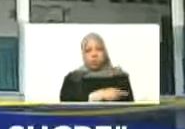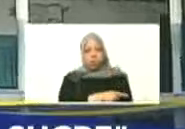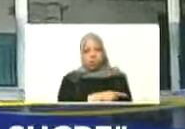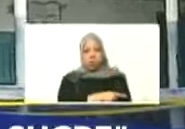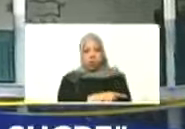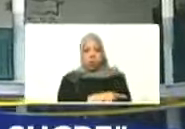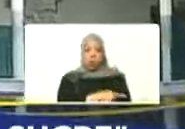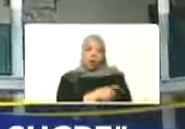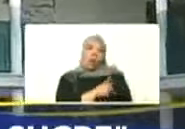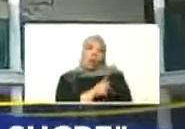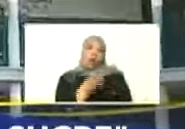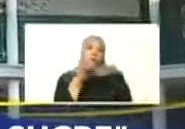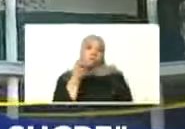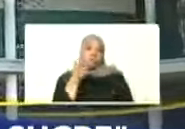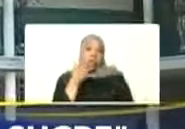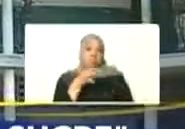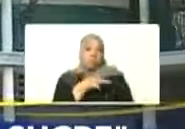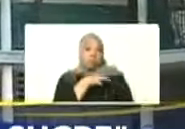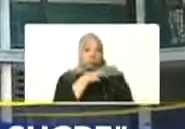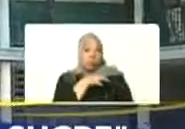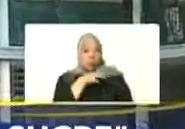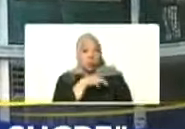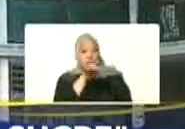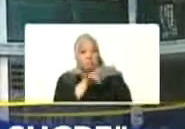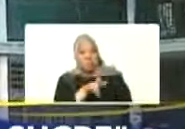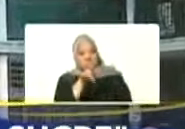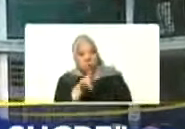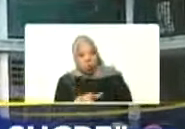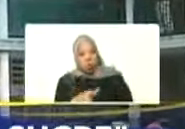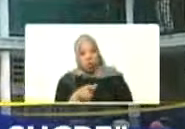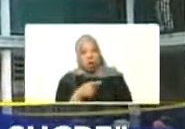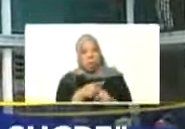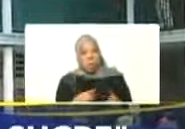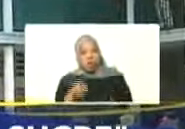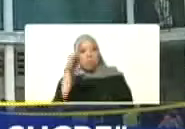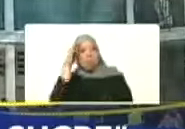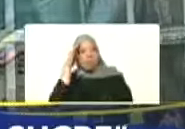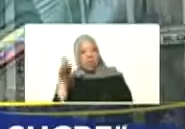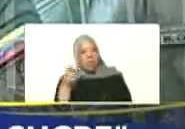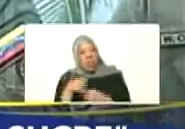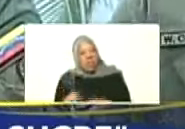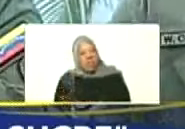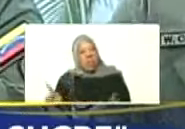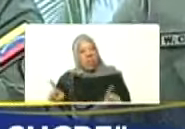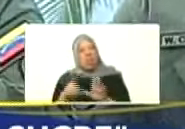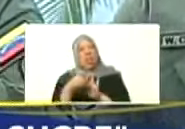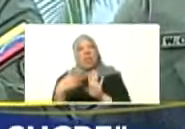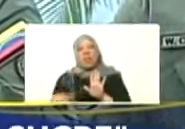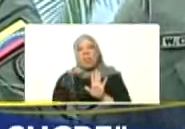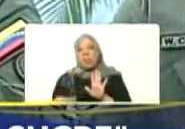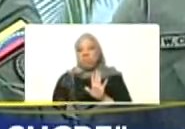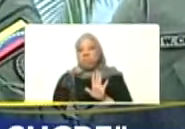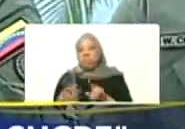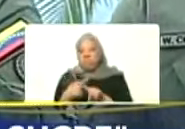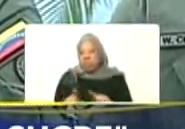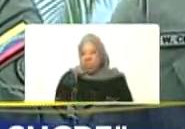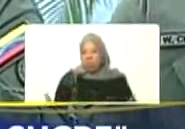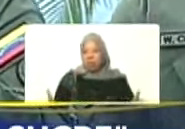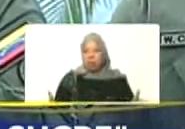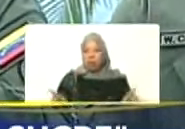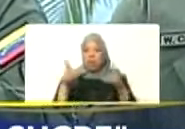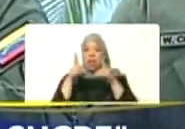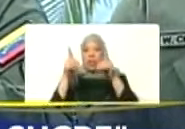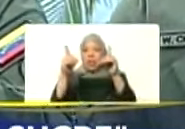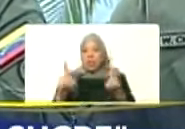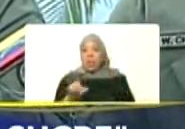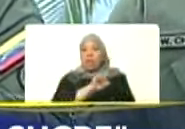un uniforme puesto y tenemos algunos deberes especiales, pero somos ese mismo pueblo. Es la